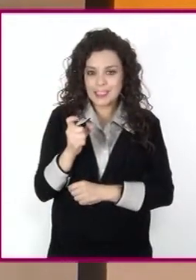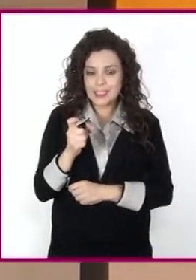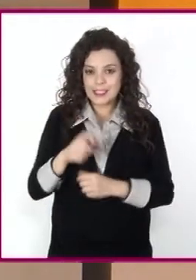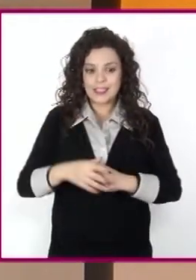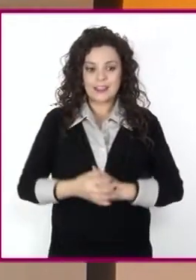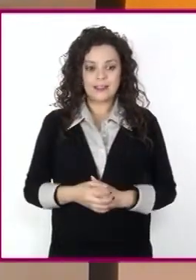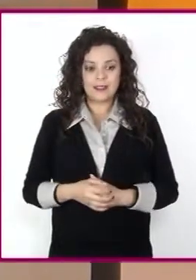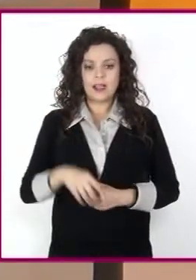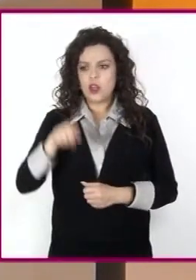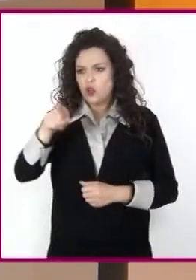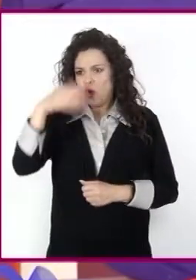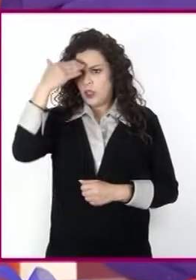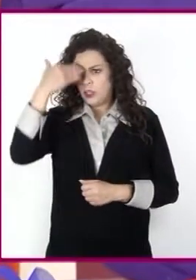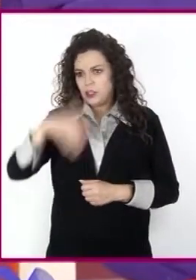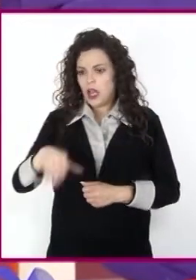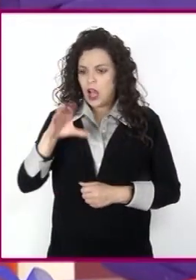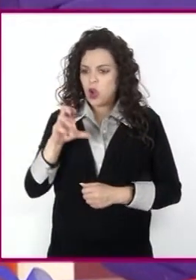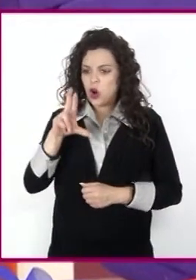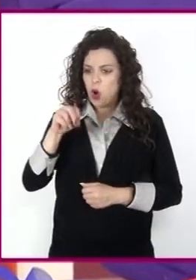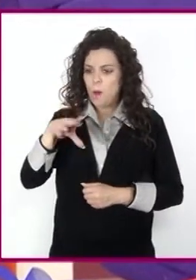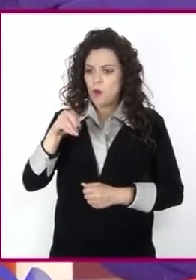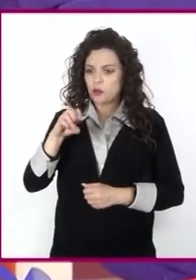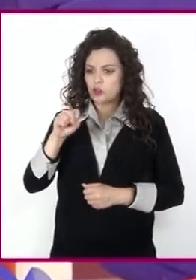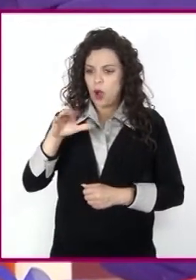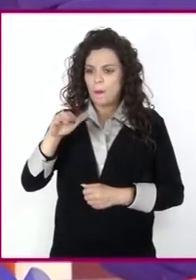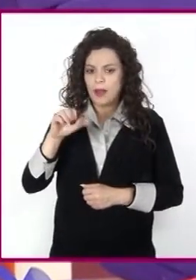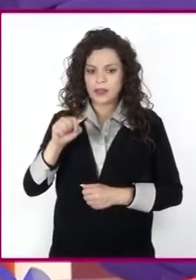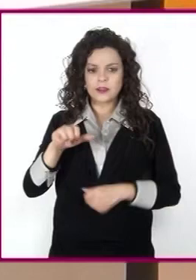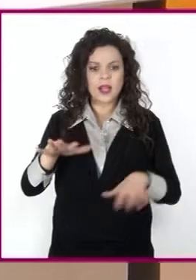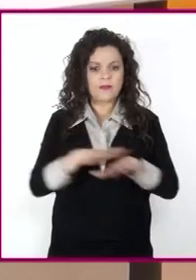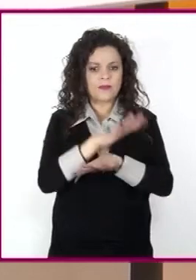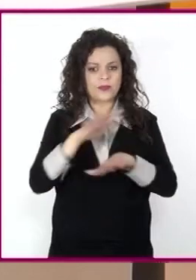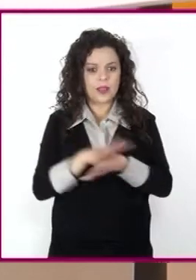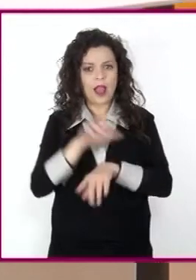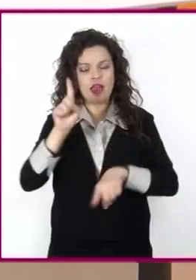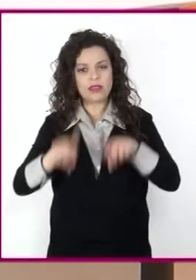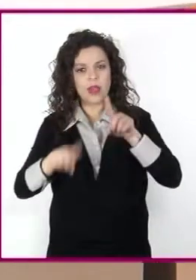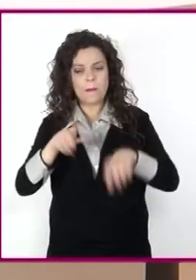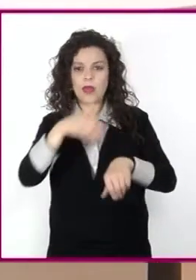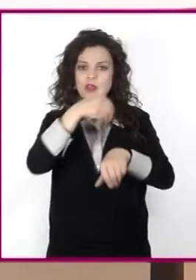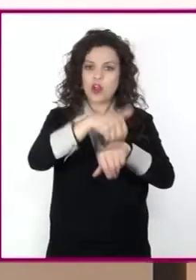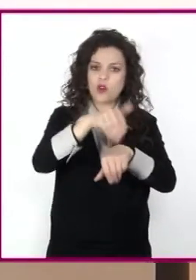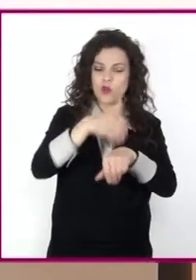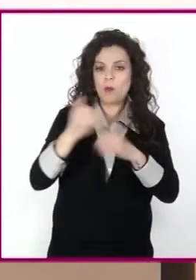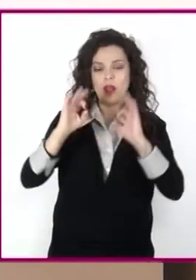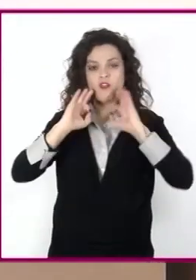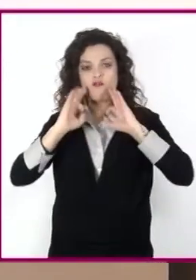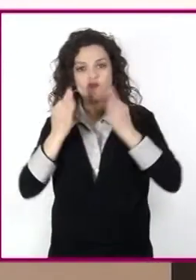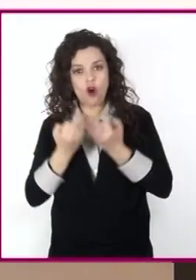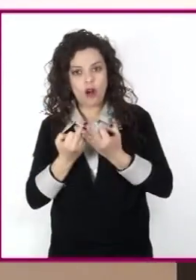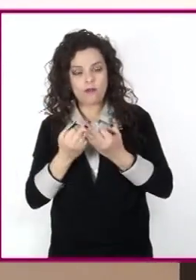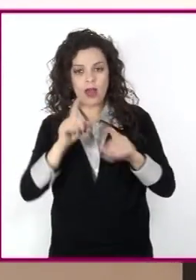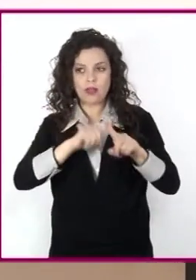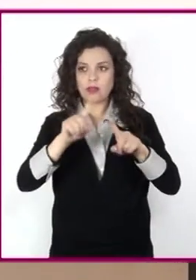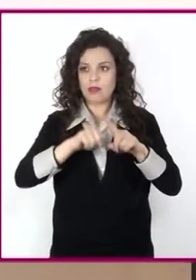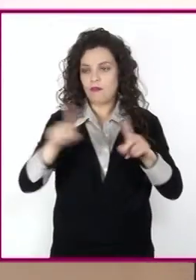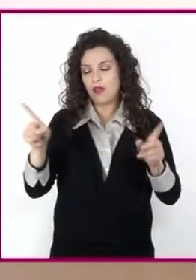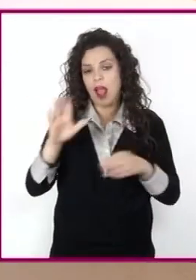¿Sabían que los cromosomas varían en número y forma entre los seres vivos? Por ejemplo,